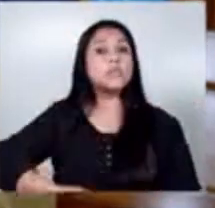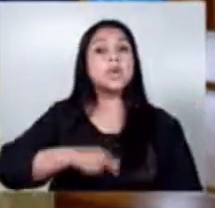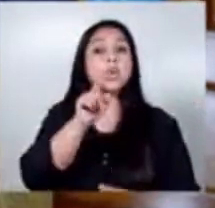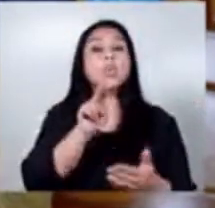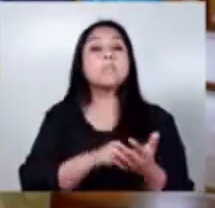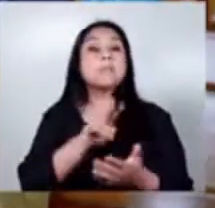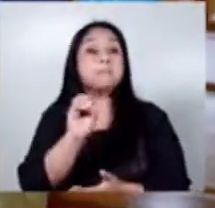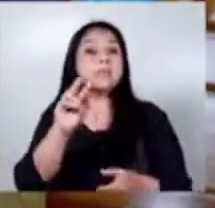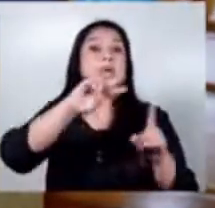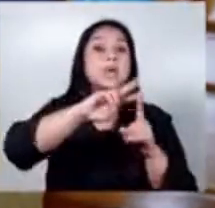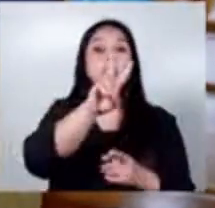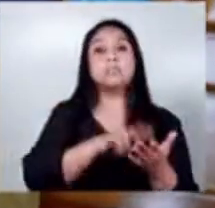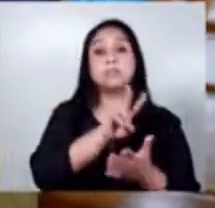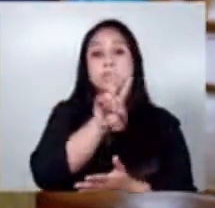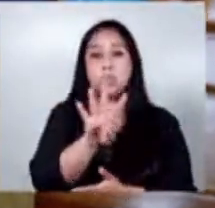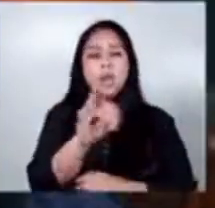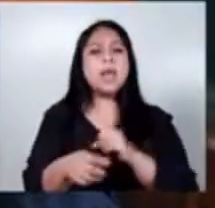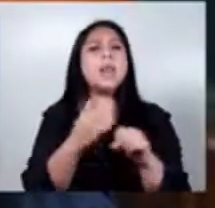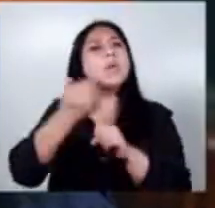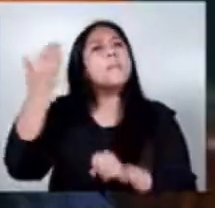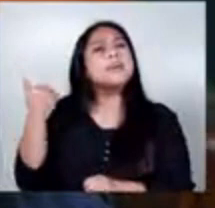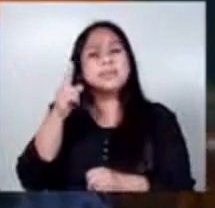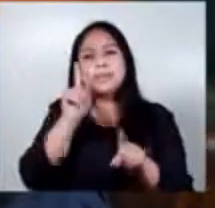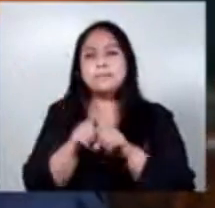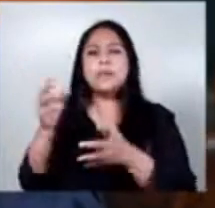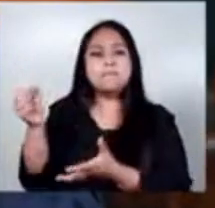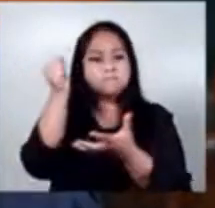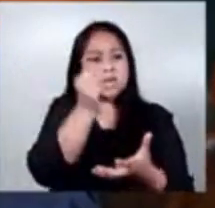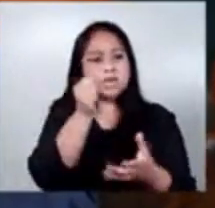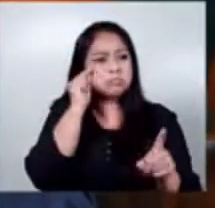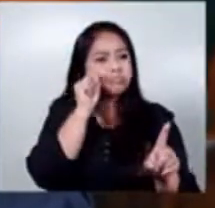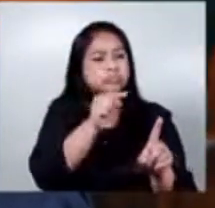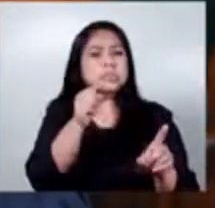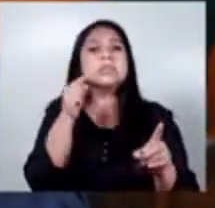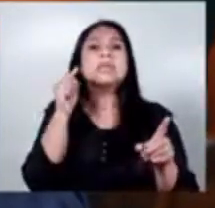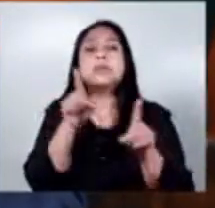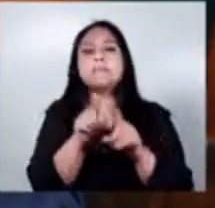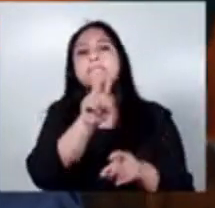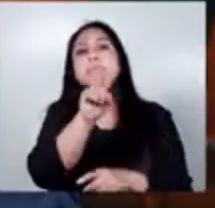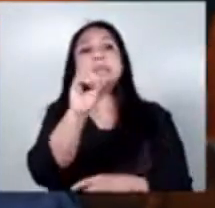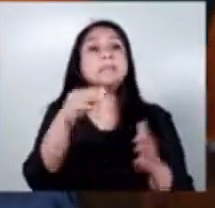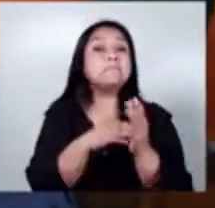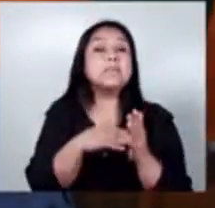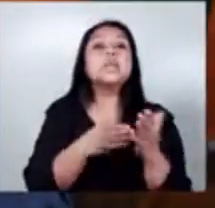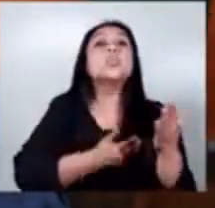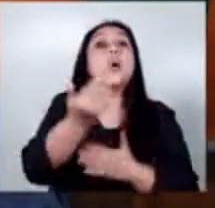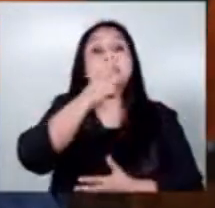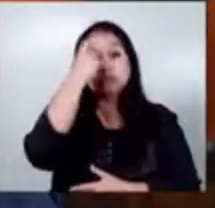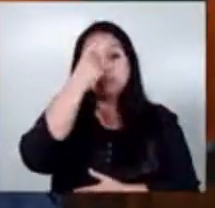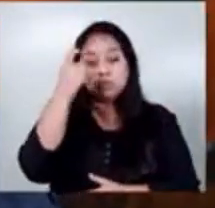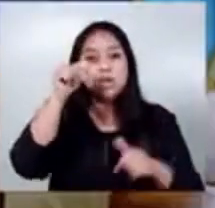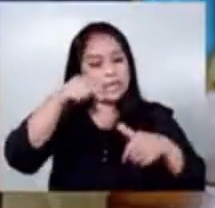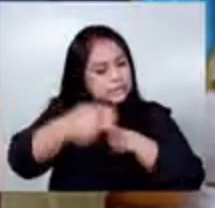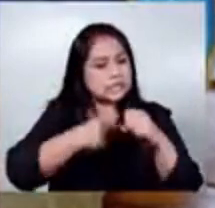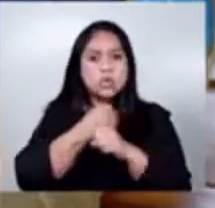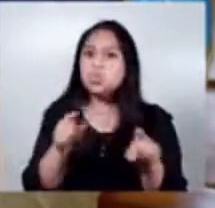Política General de Gobierno 2020-2024. El año pasado, el crecimiento de la inversión extranjera directa se tradujo en más de 20.000 nuevos